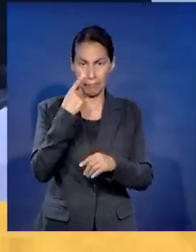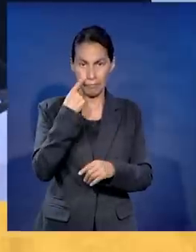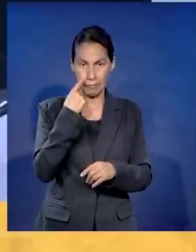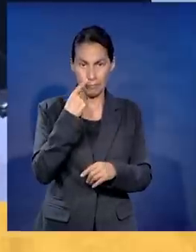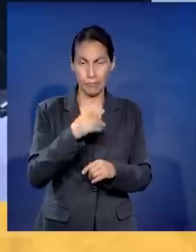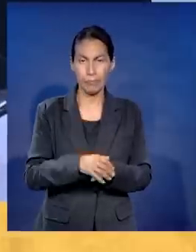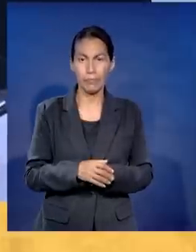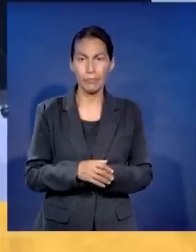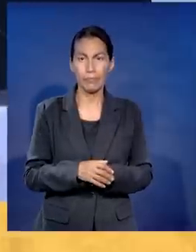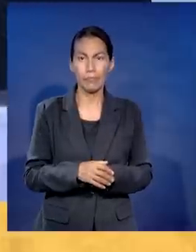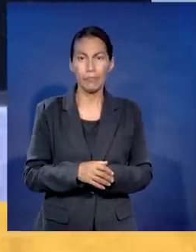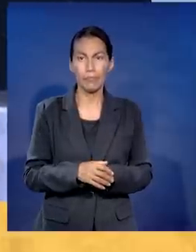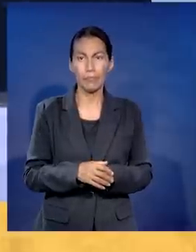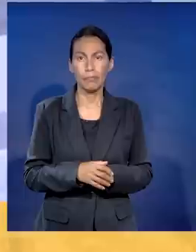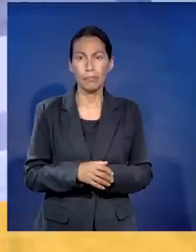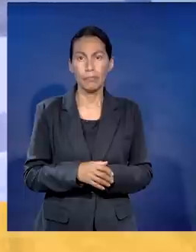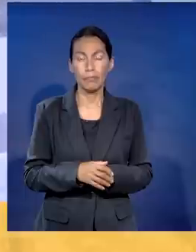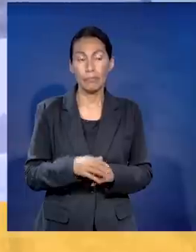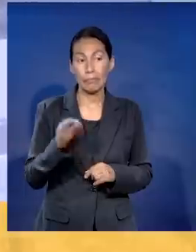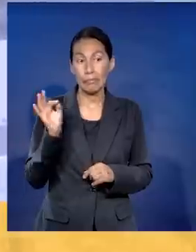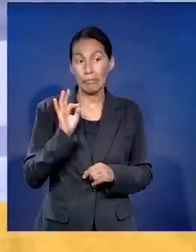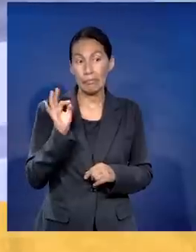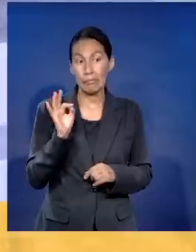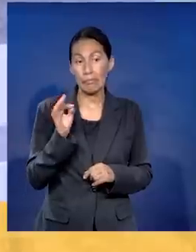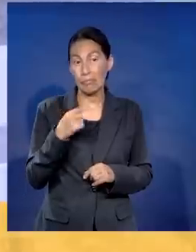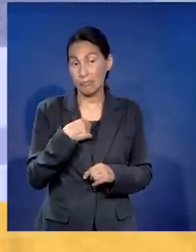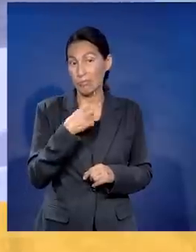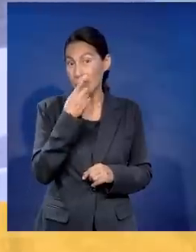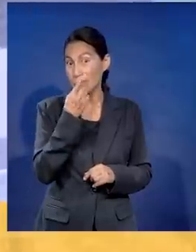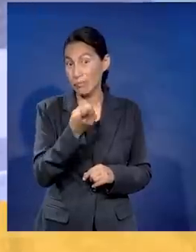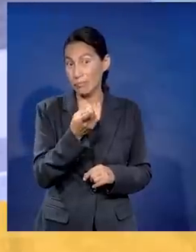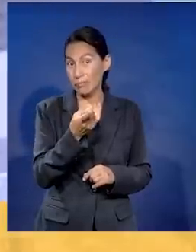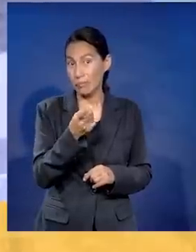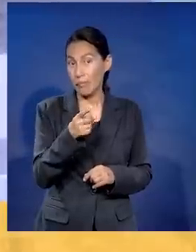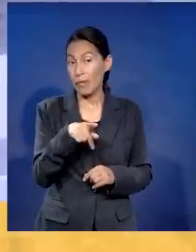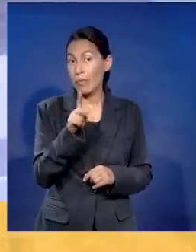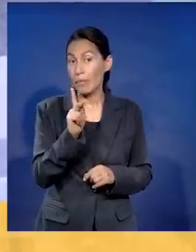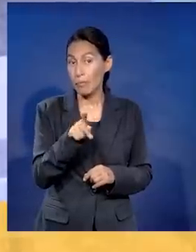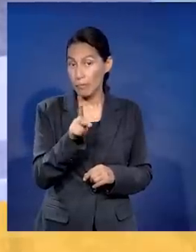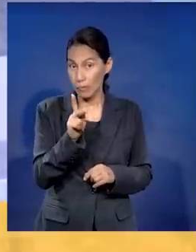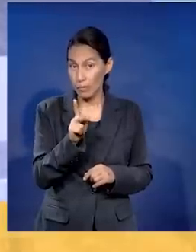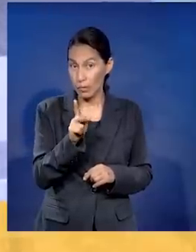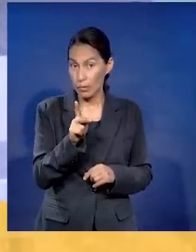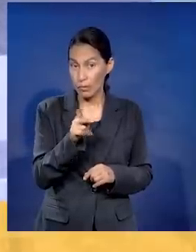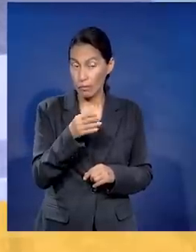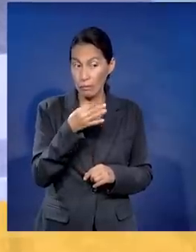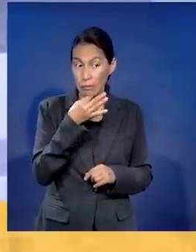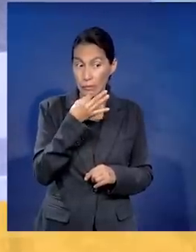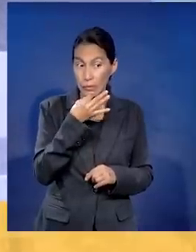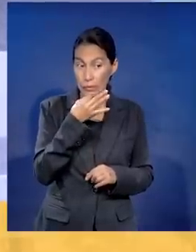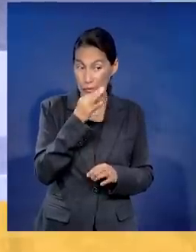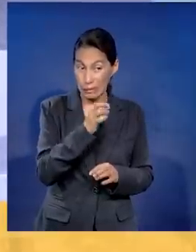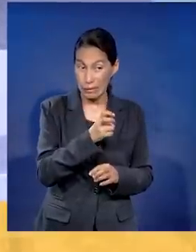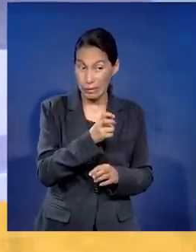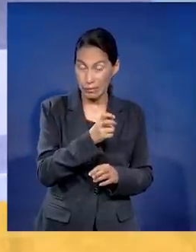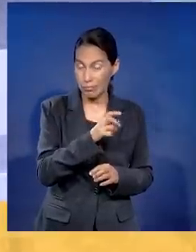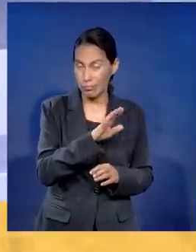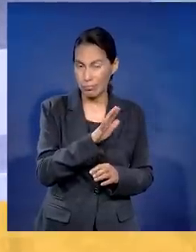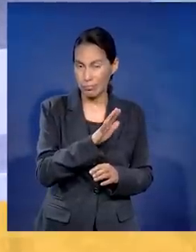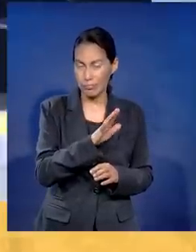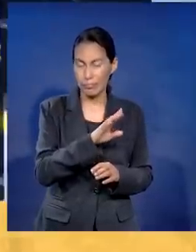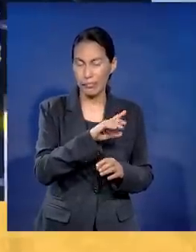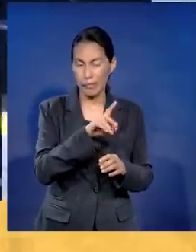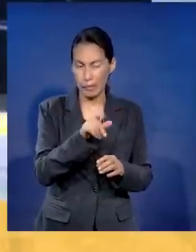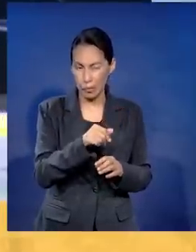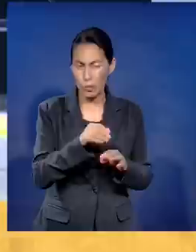miren mis hermanos yo Pues a lo mejor tenía mucho que decir pero el momento no era oportuno busqué